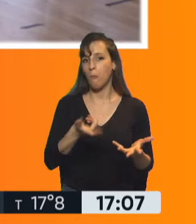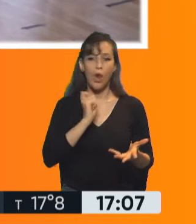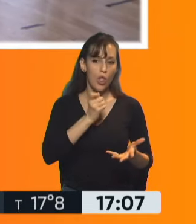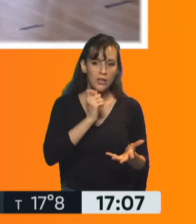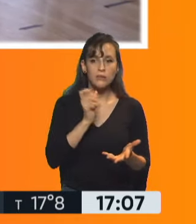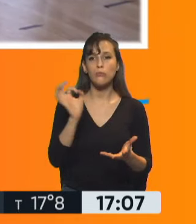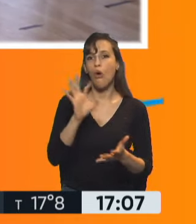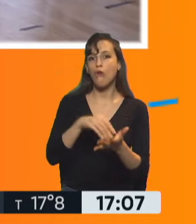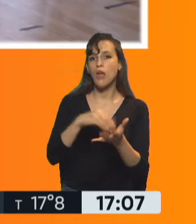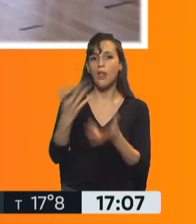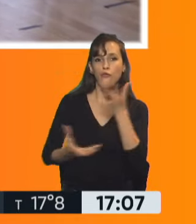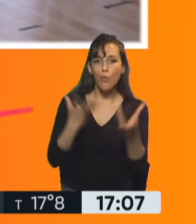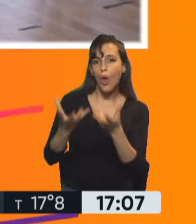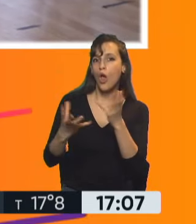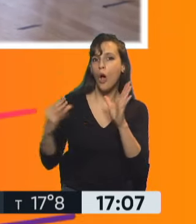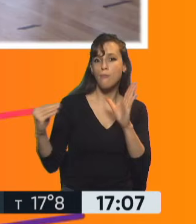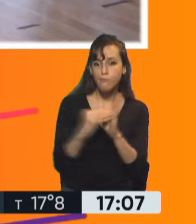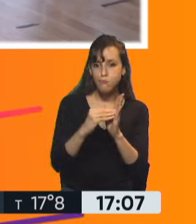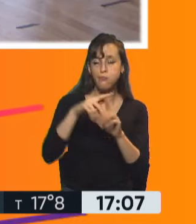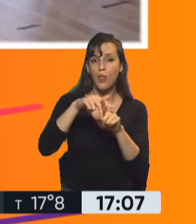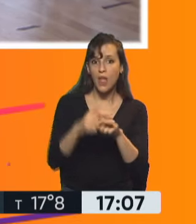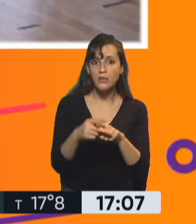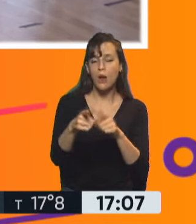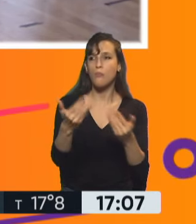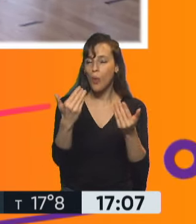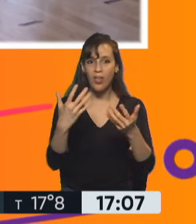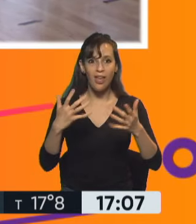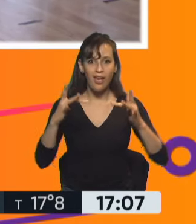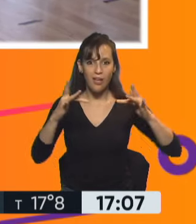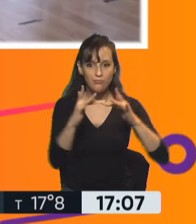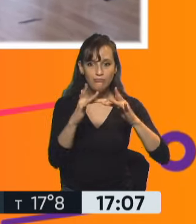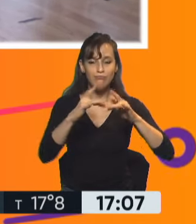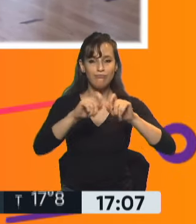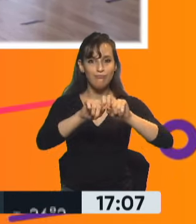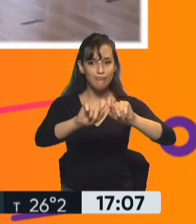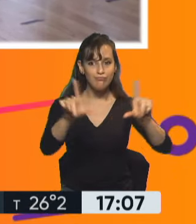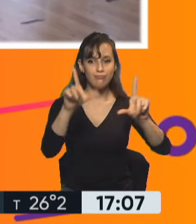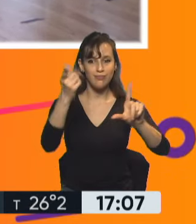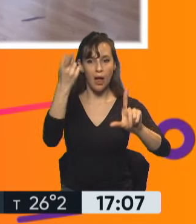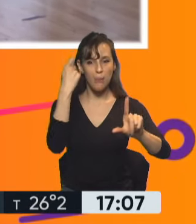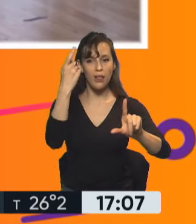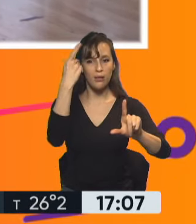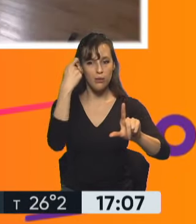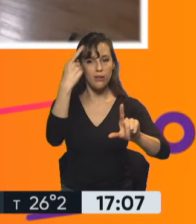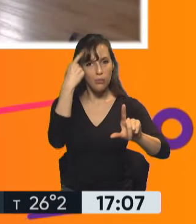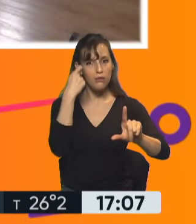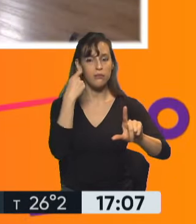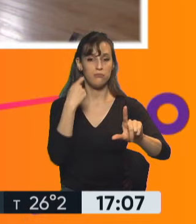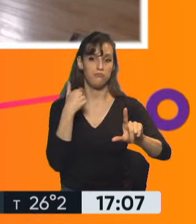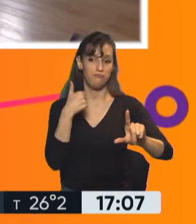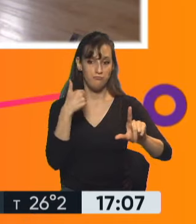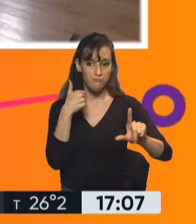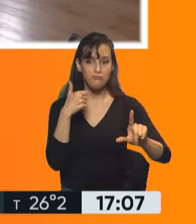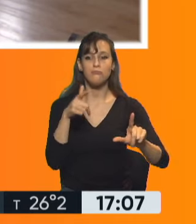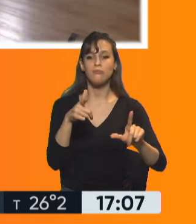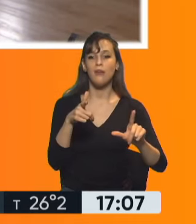herramienta virtual, que es un desafío para todos los adultos mayores y para todos los argentinos en pandemia, también nos da la posibilidad de poder acceder